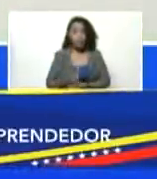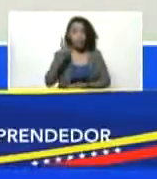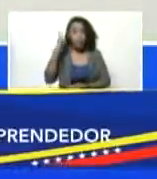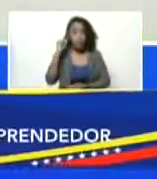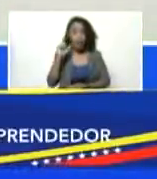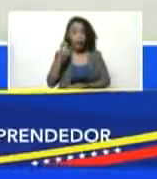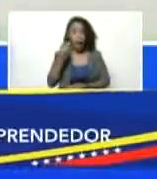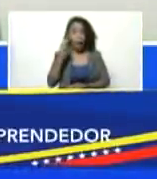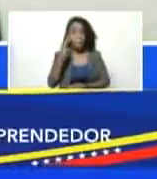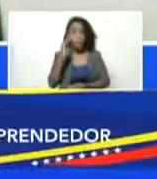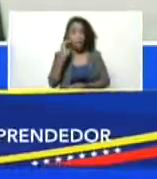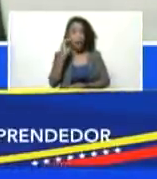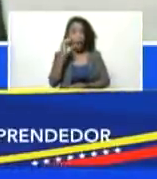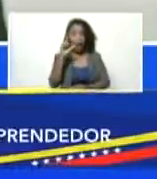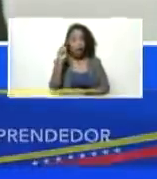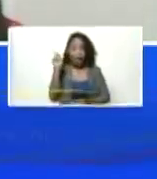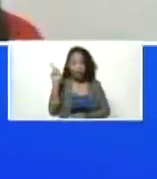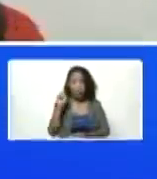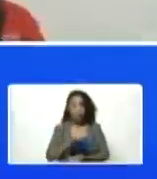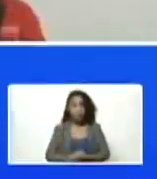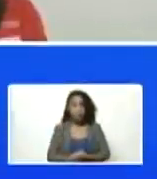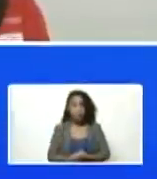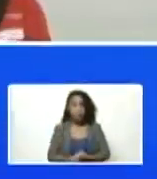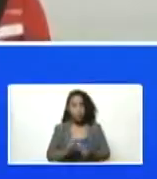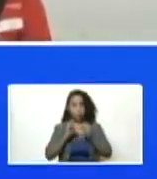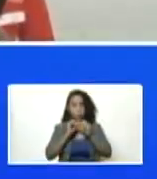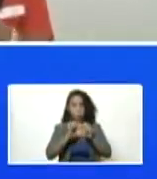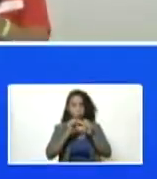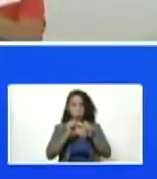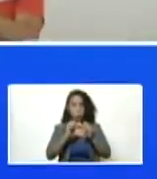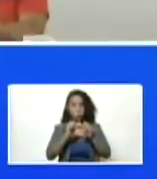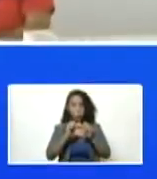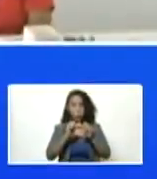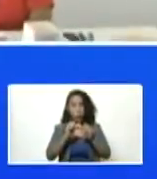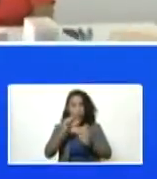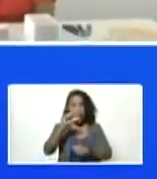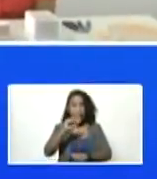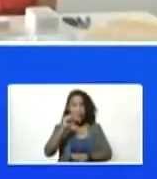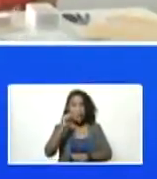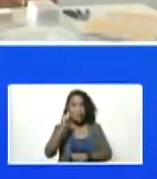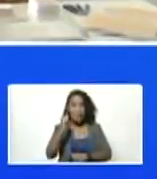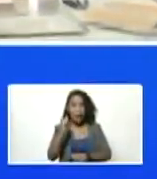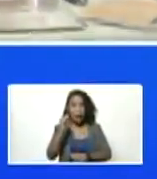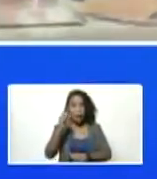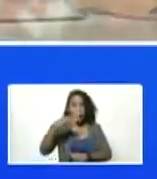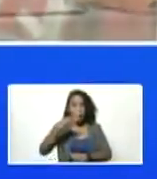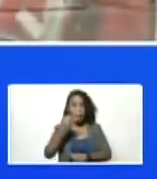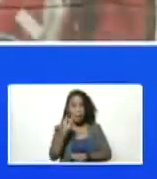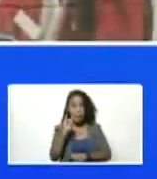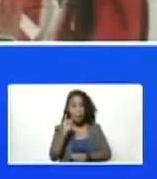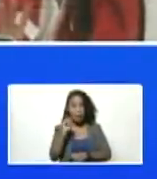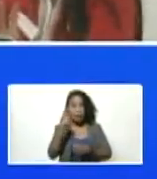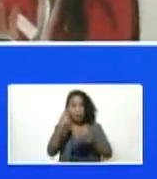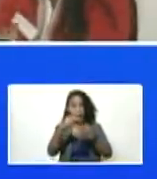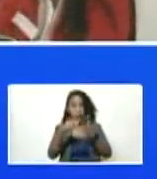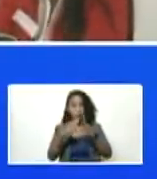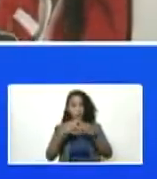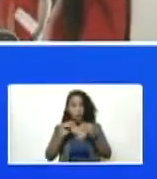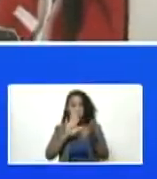Clau y Canela, saludos. Continuamos el SAPI, Sencamer. El Sencamer, todos en